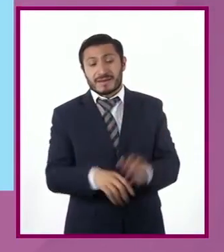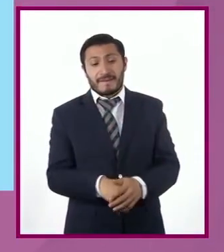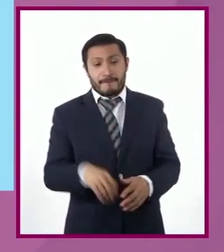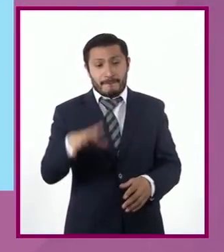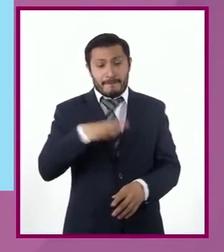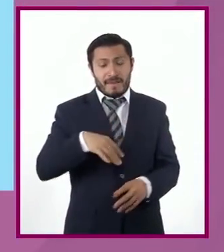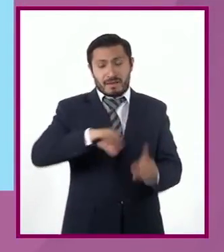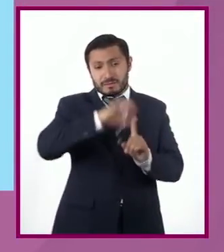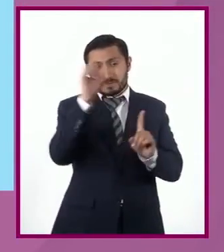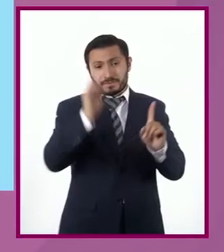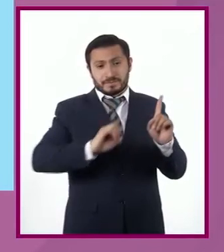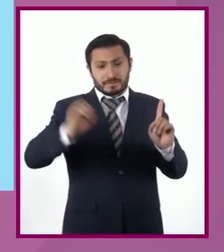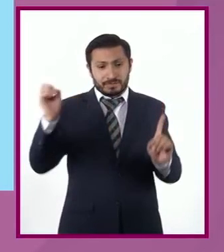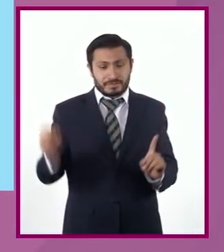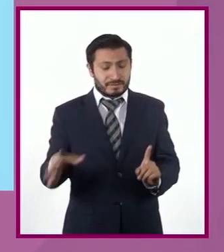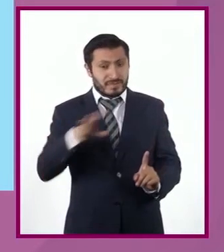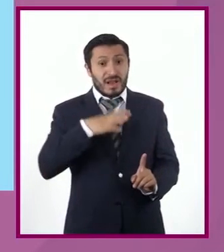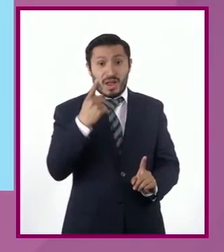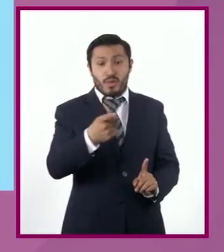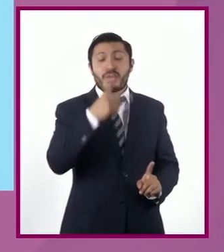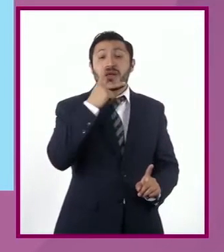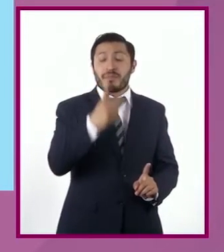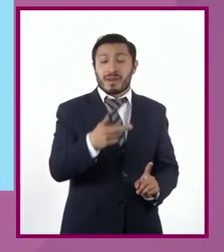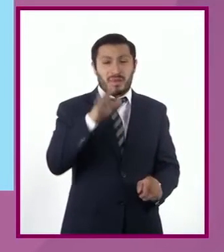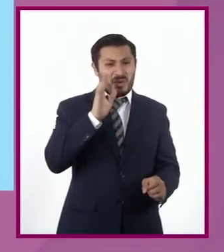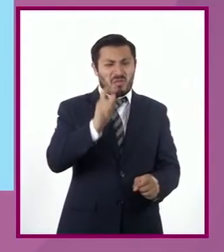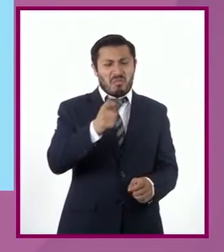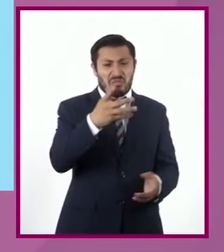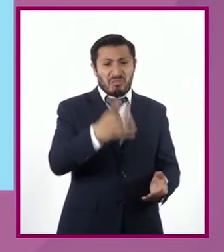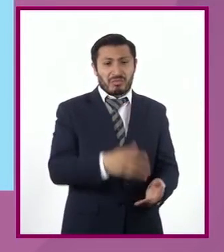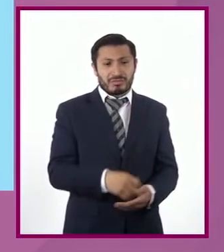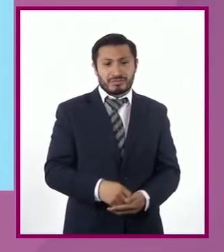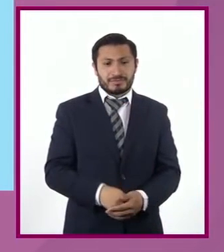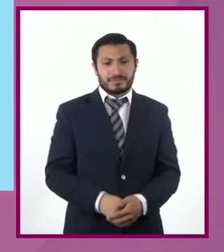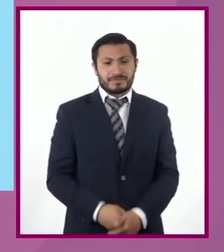en desorden y forman un término. ¿Cuál es?